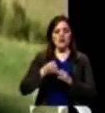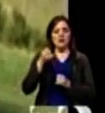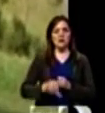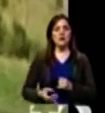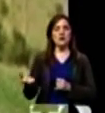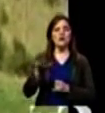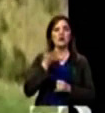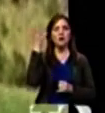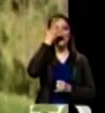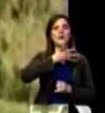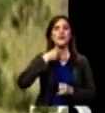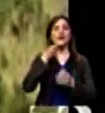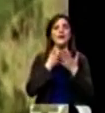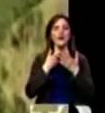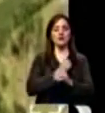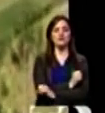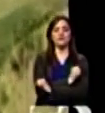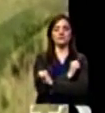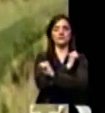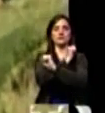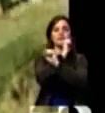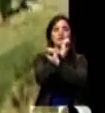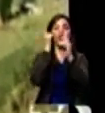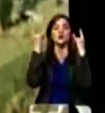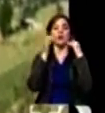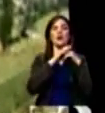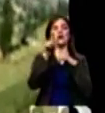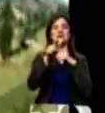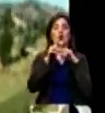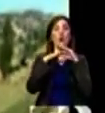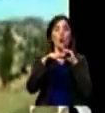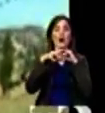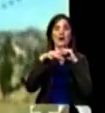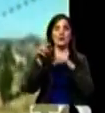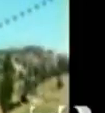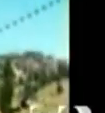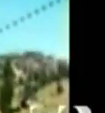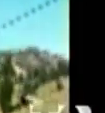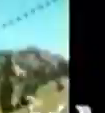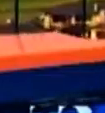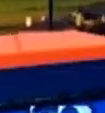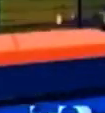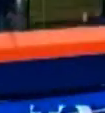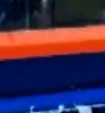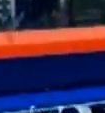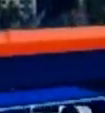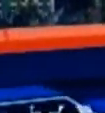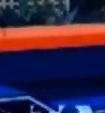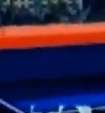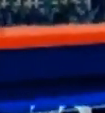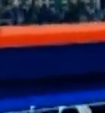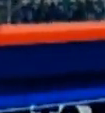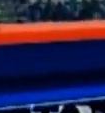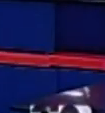Finalizamos mostrándoles esta bella postal de un amanecer en Salinas de Bolívar. Fernanda Ceballos, 24 horas.